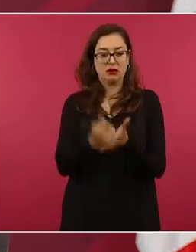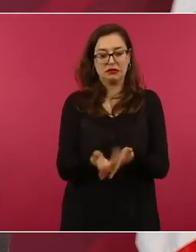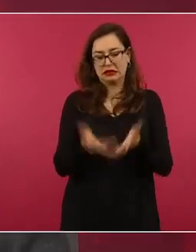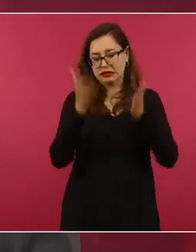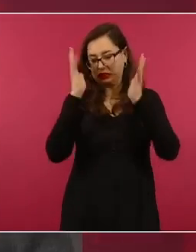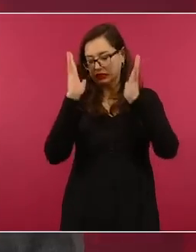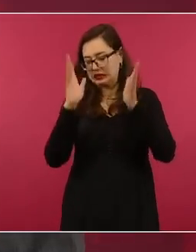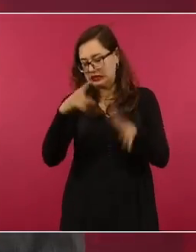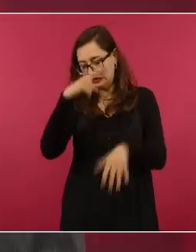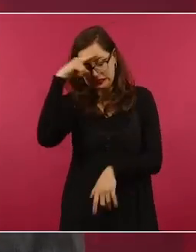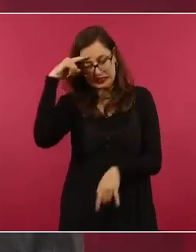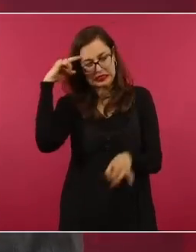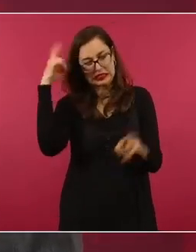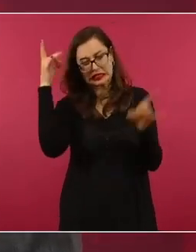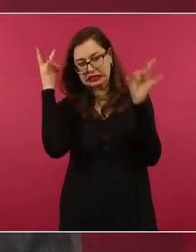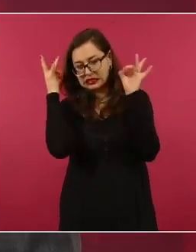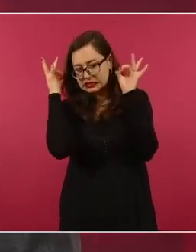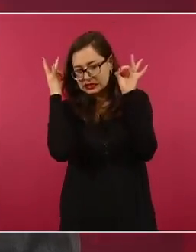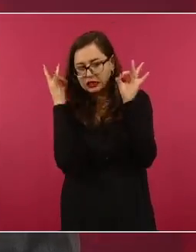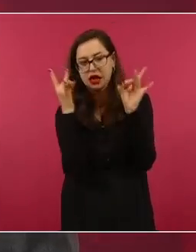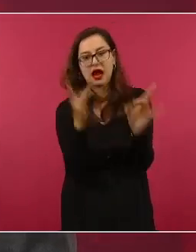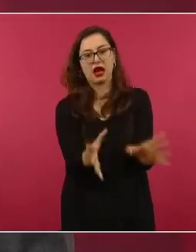de tanto abuso,